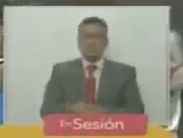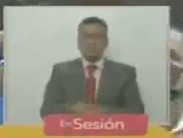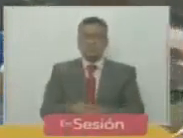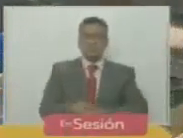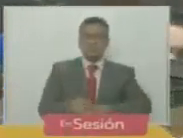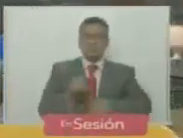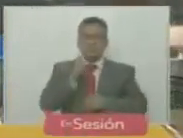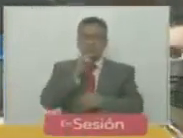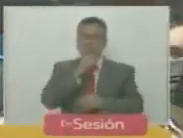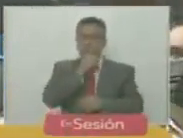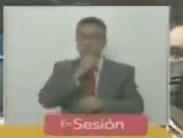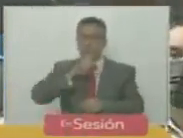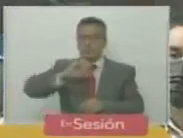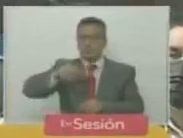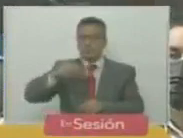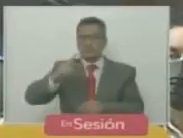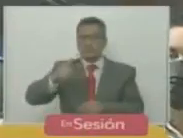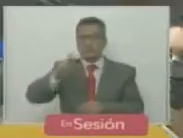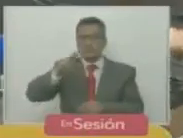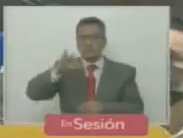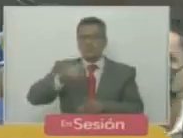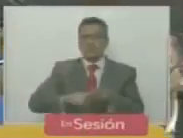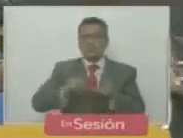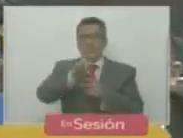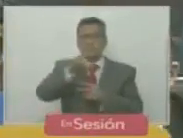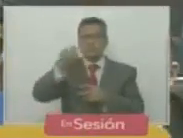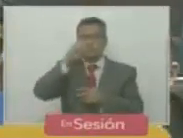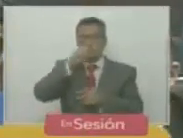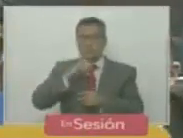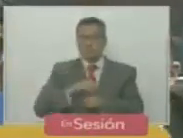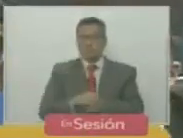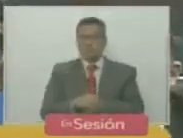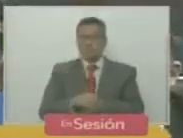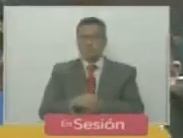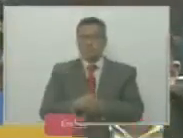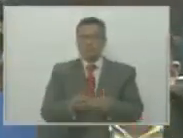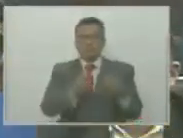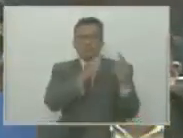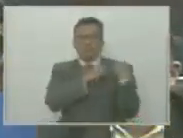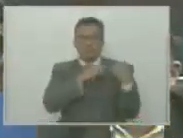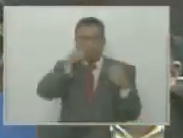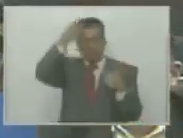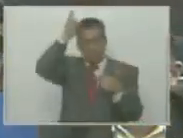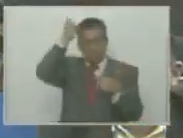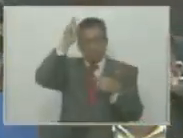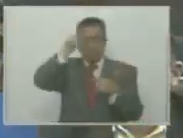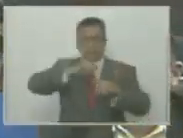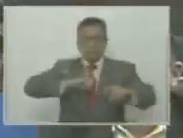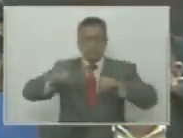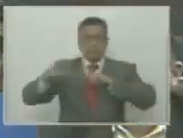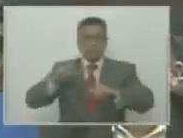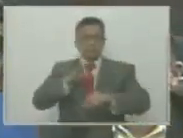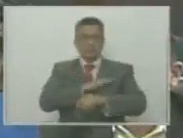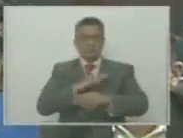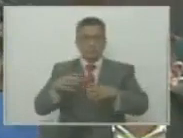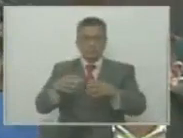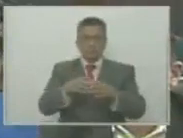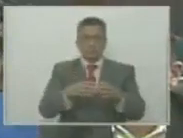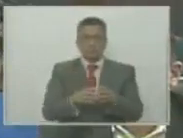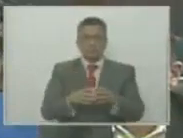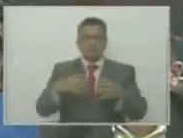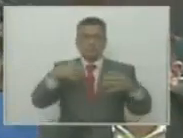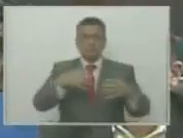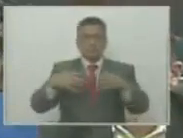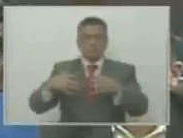llamado Huaycaipuro, que a los 20 años asumió el cacicazgo de su tribu y